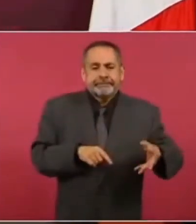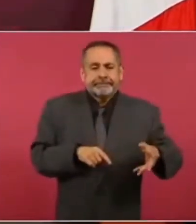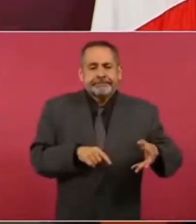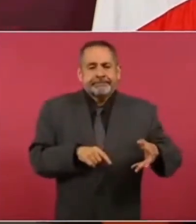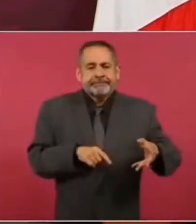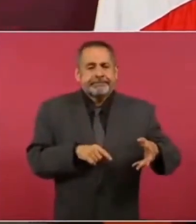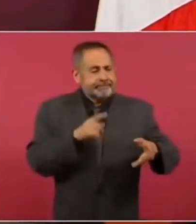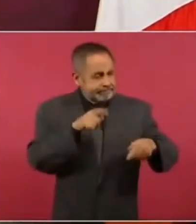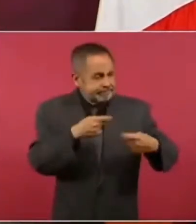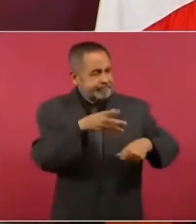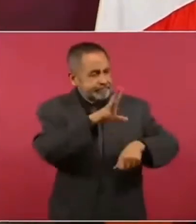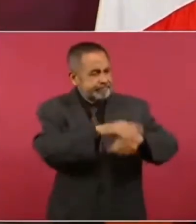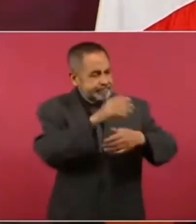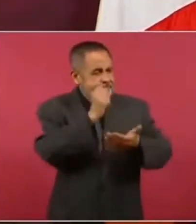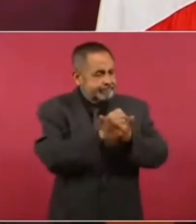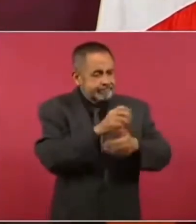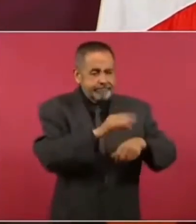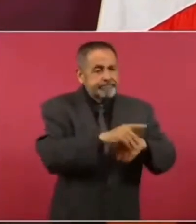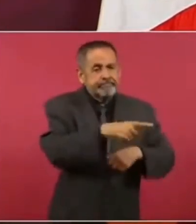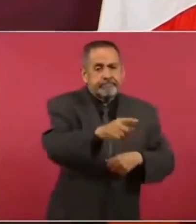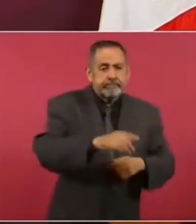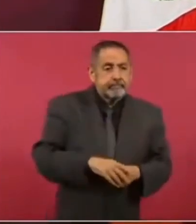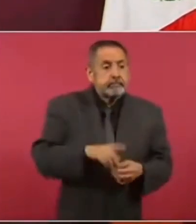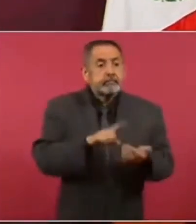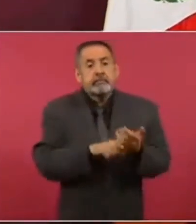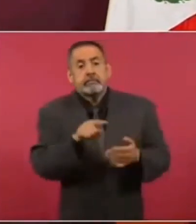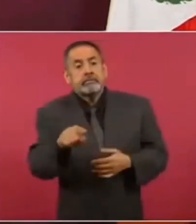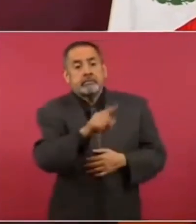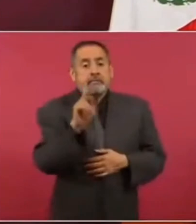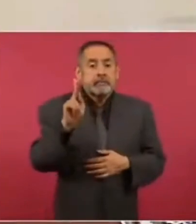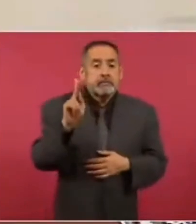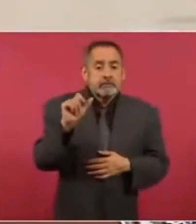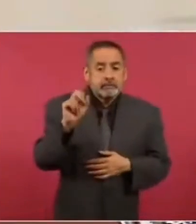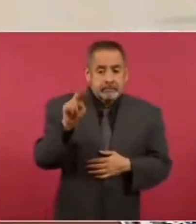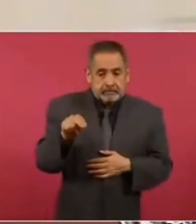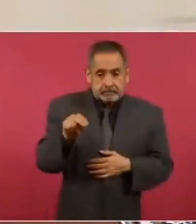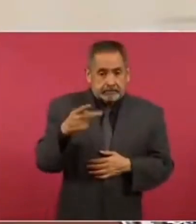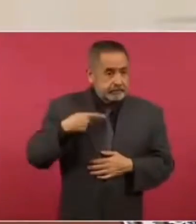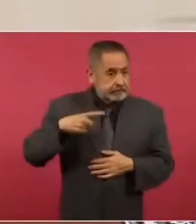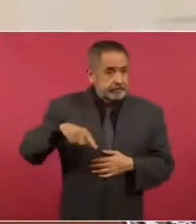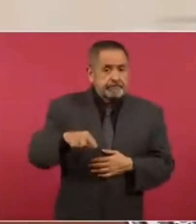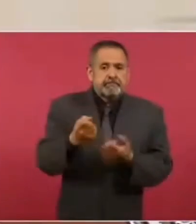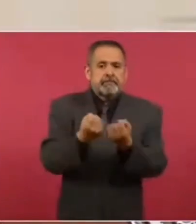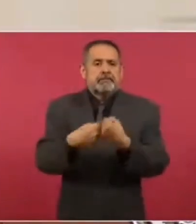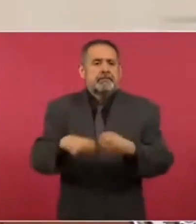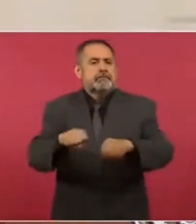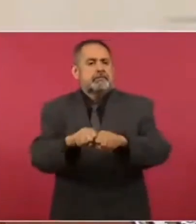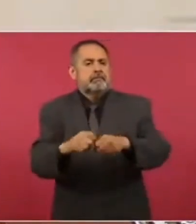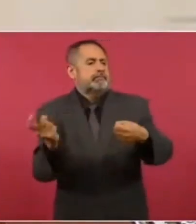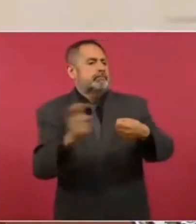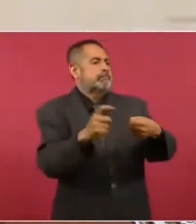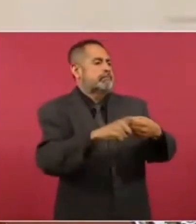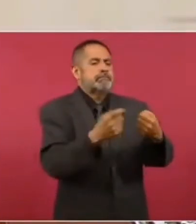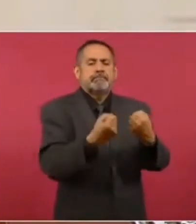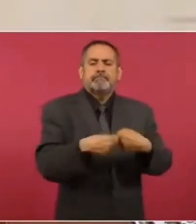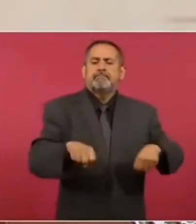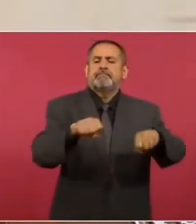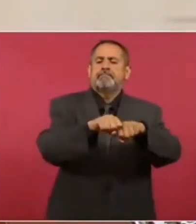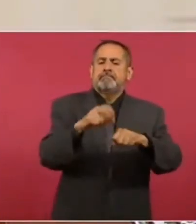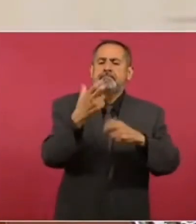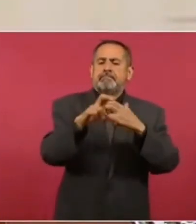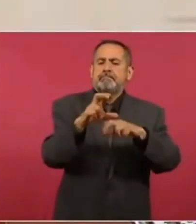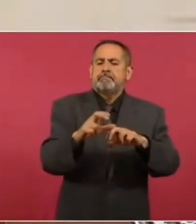otorgara los permisos. Habían panistas, socios de la empresa minera.